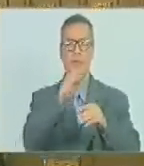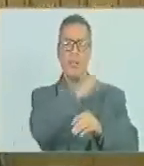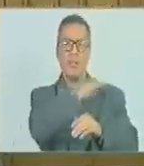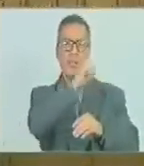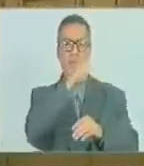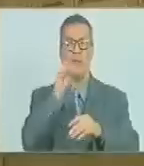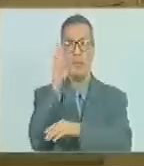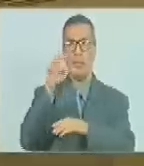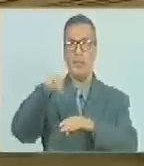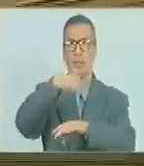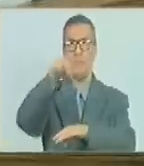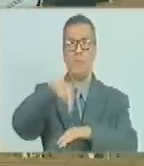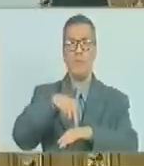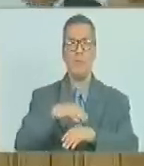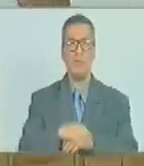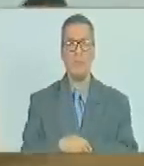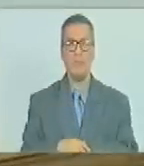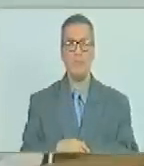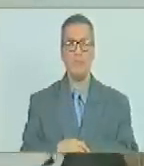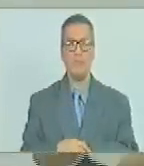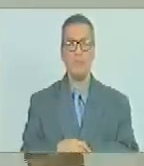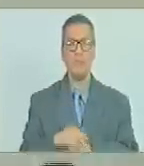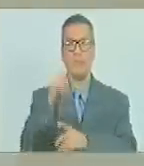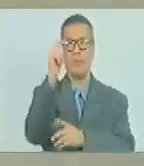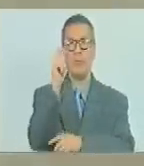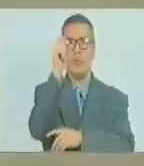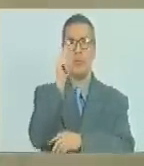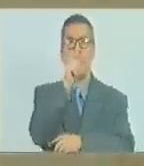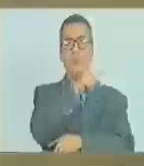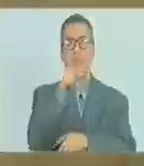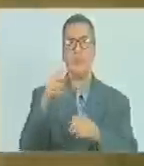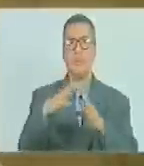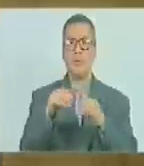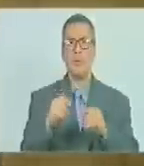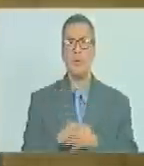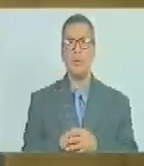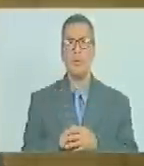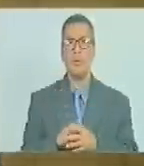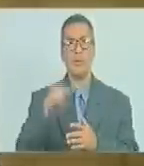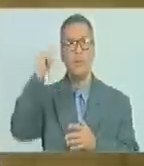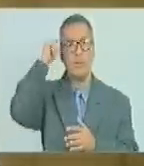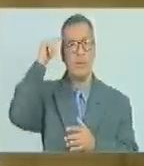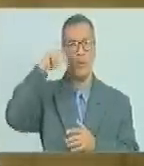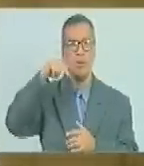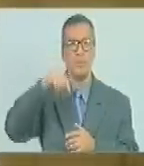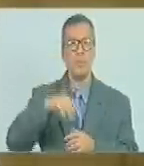de la Asamblea Nacional, diputados, diputadas. Hoy es un día,